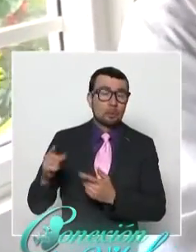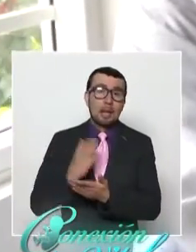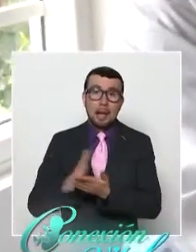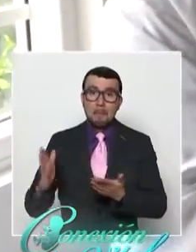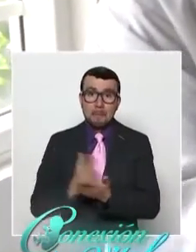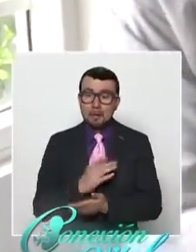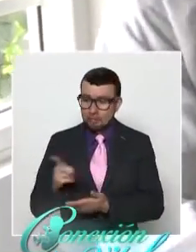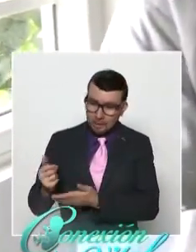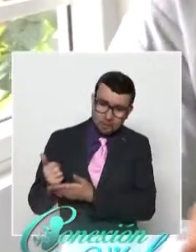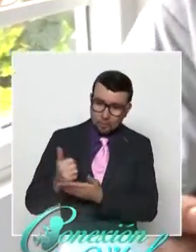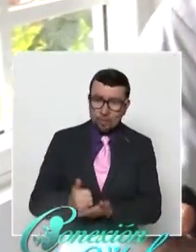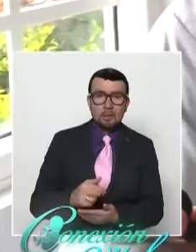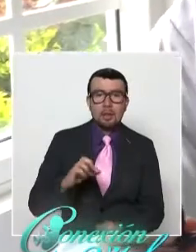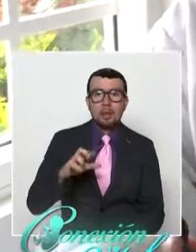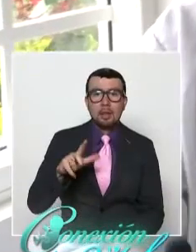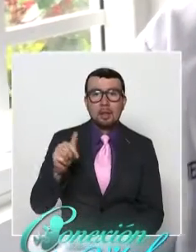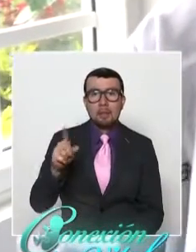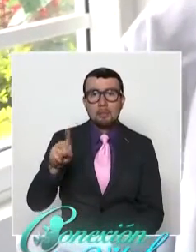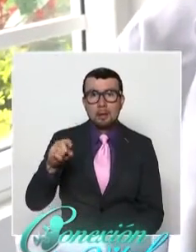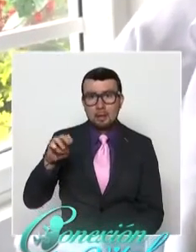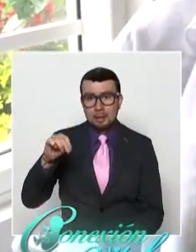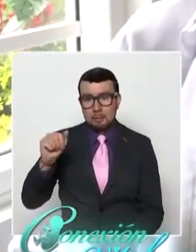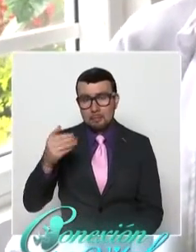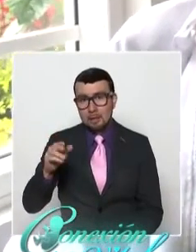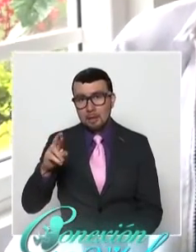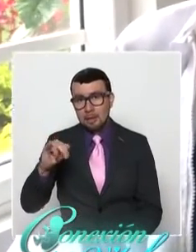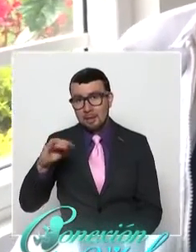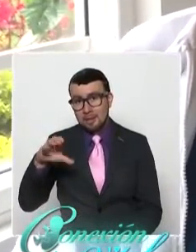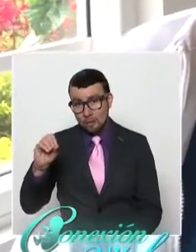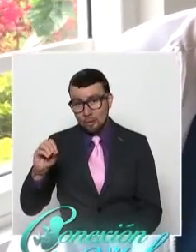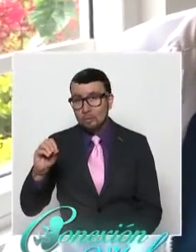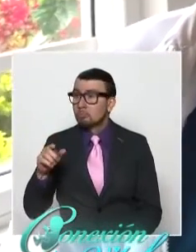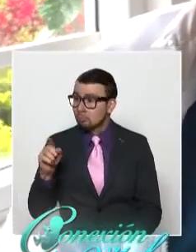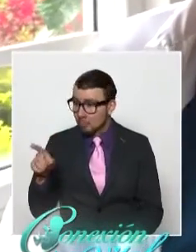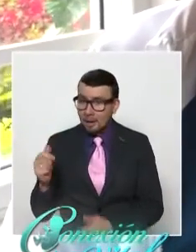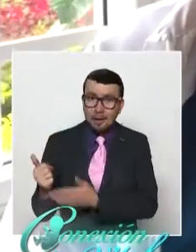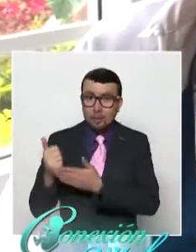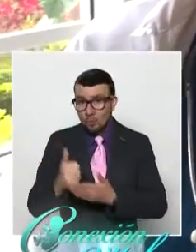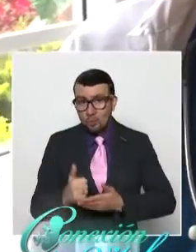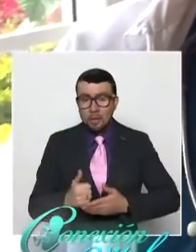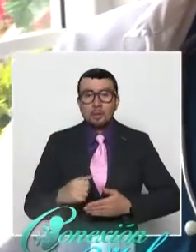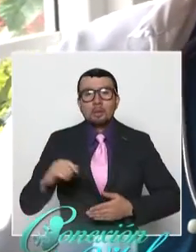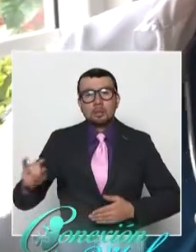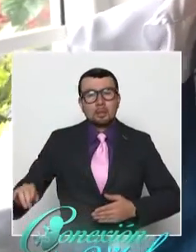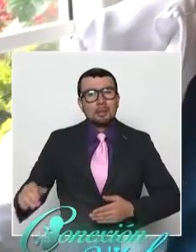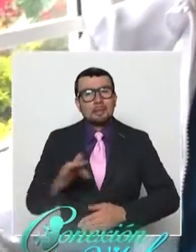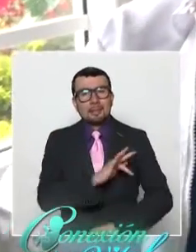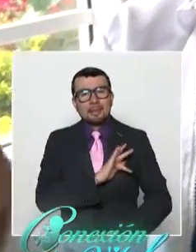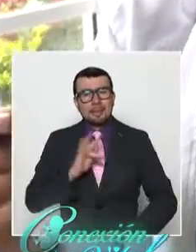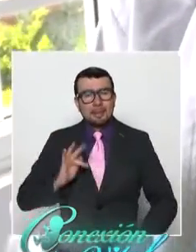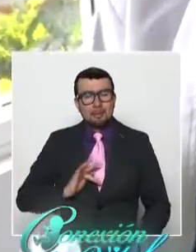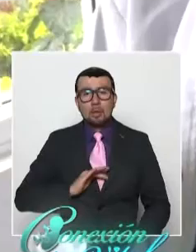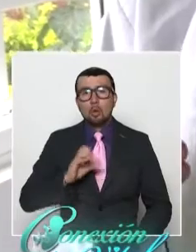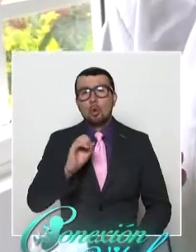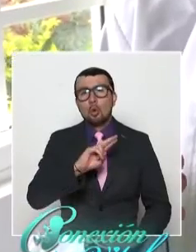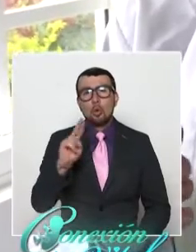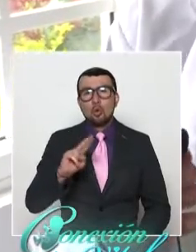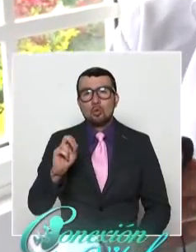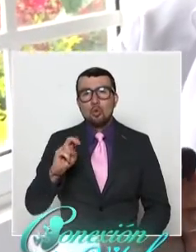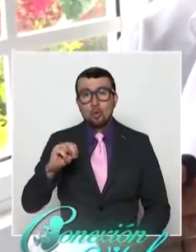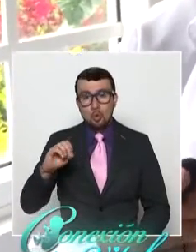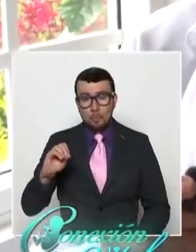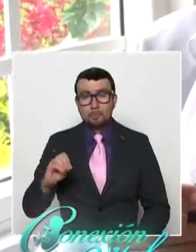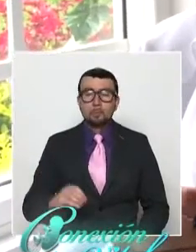plasma rico en plaquetas, usted maneja las terapias de ozono. Y hemos visto que se aplican unas